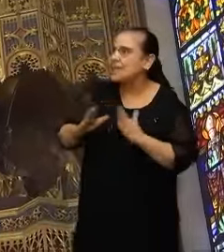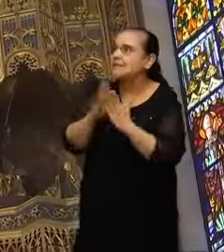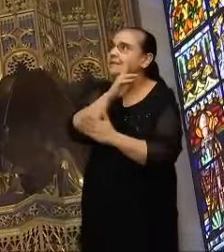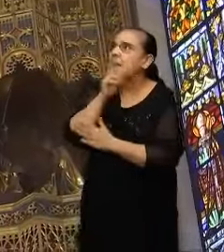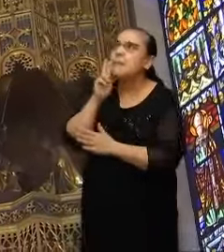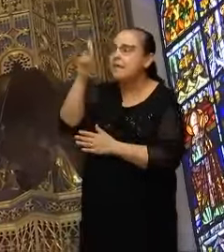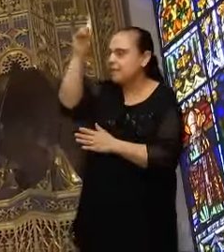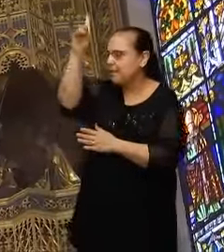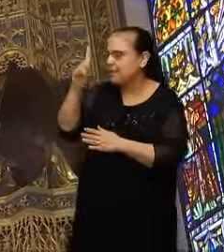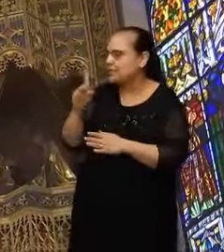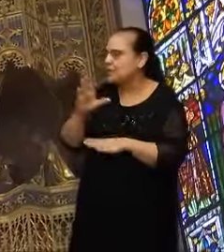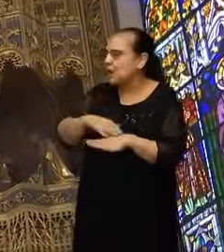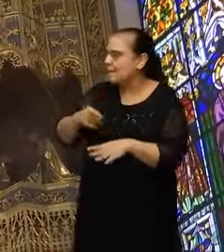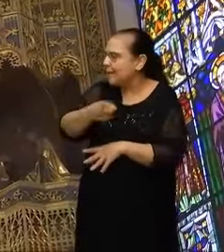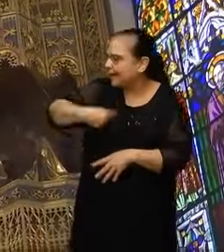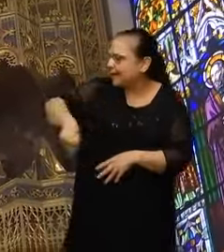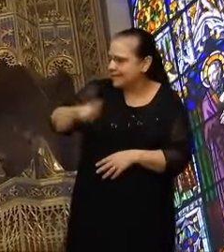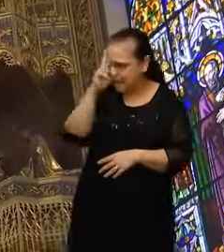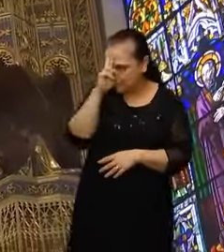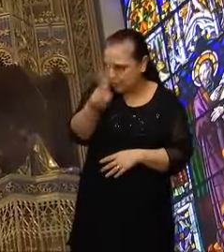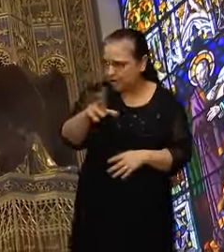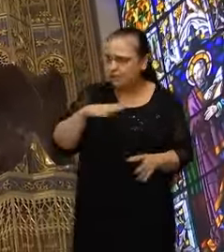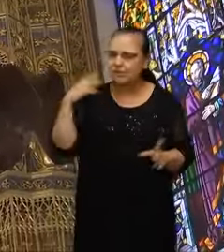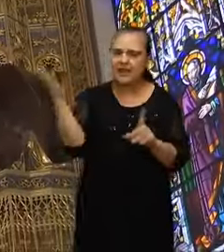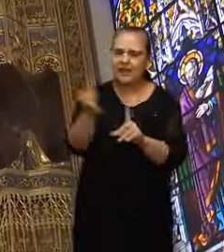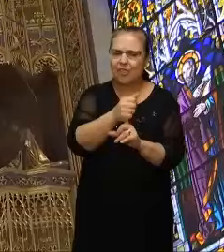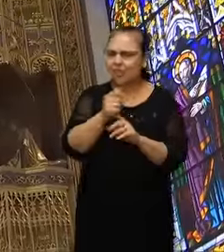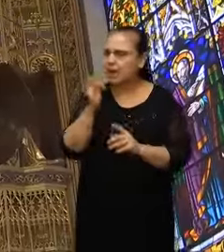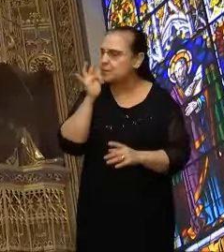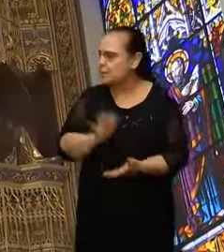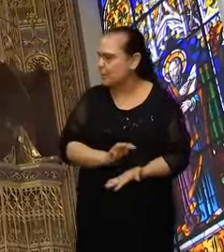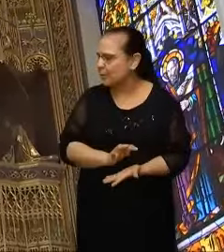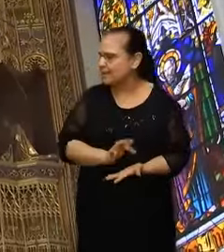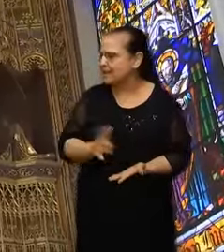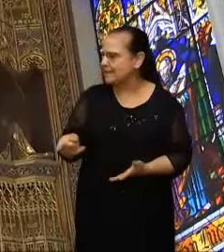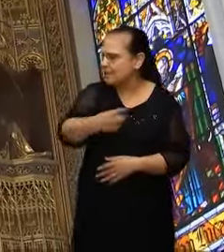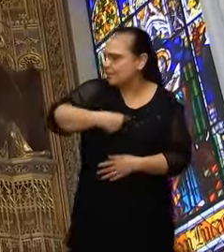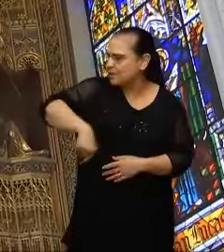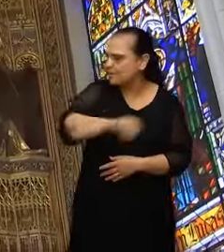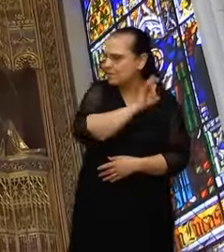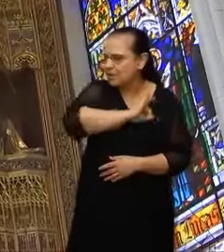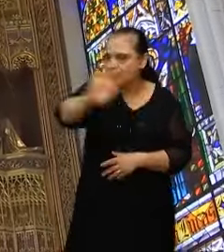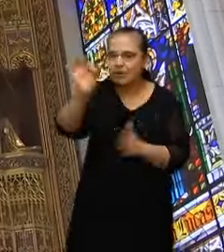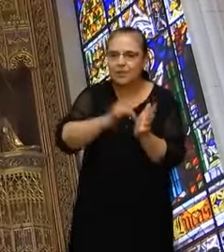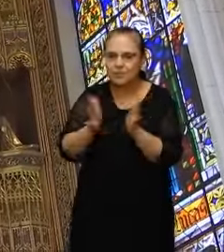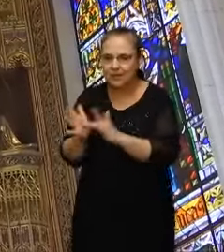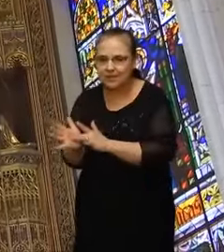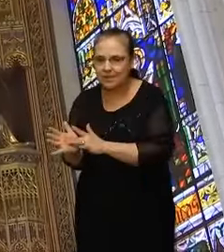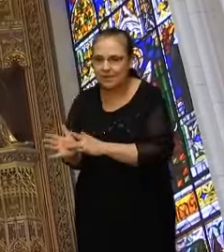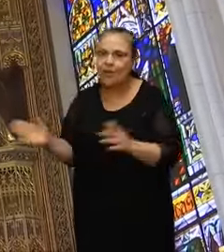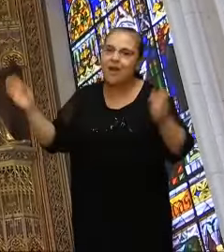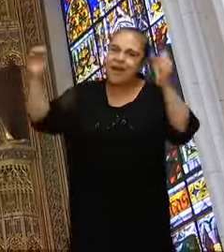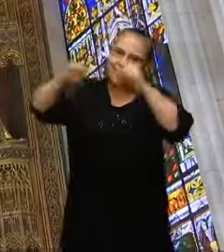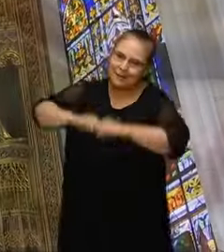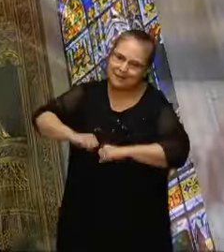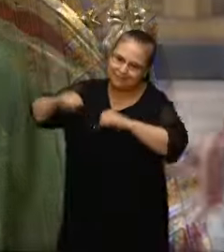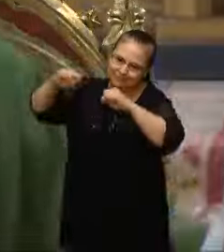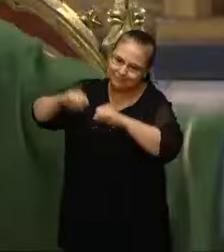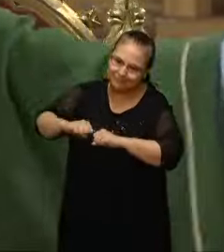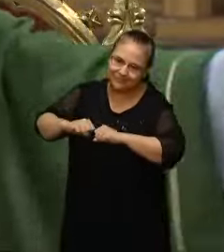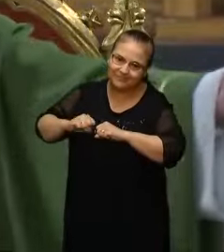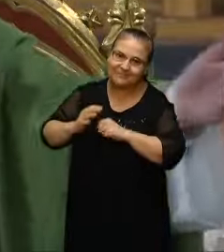nosotros santa madre de Dios para que seamos dignos de alcanzar y gozar las promesas de nuestro señor Jesucristo